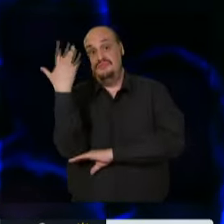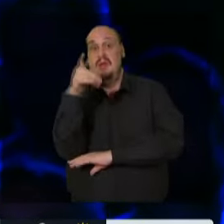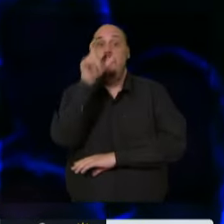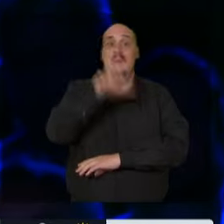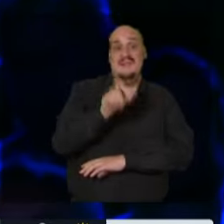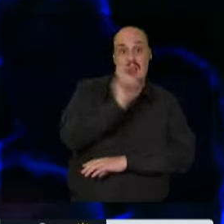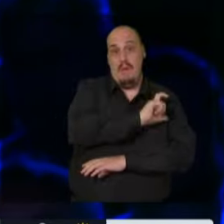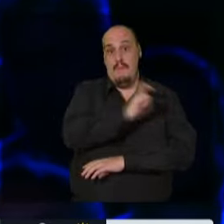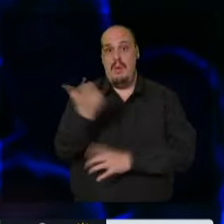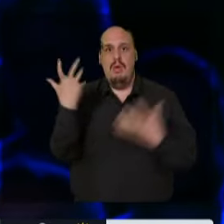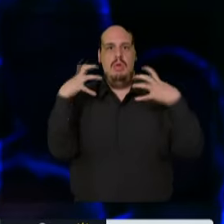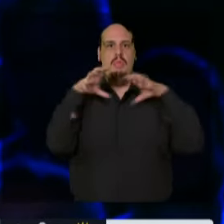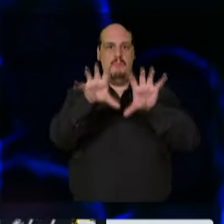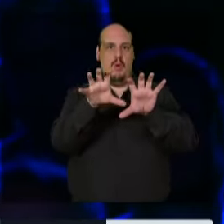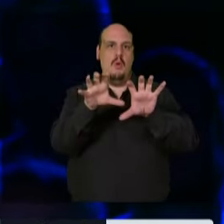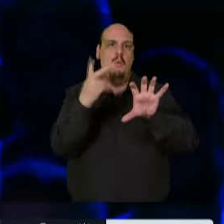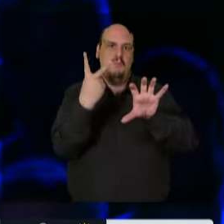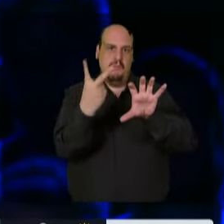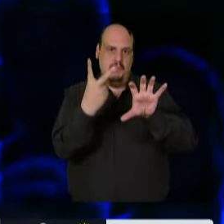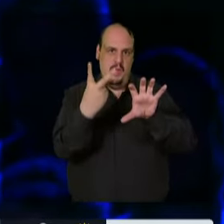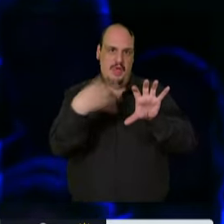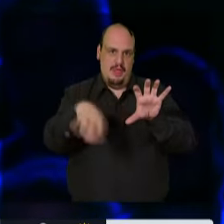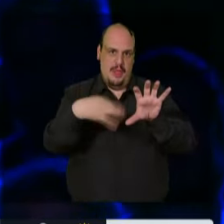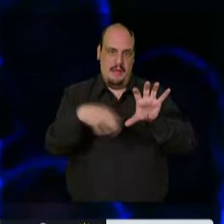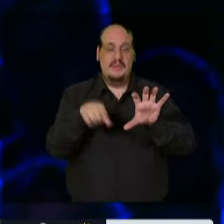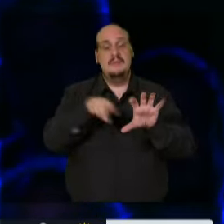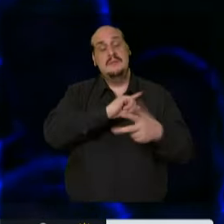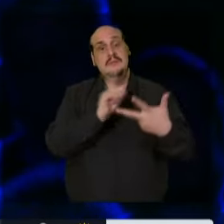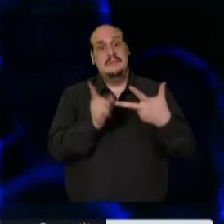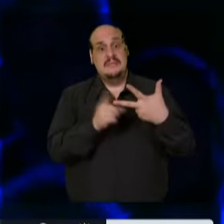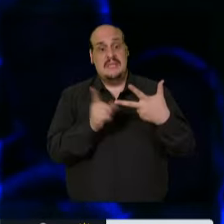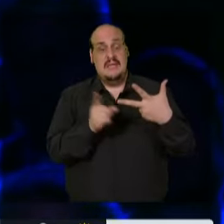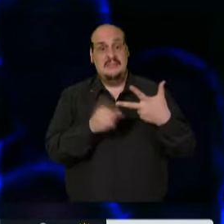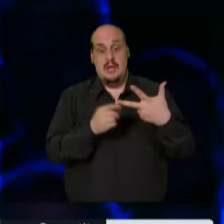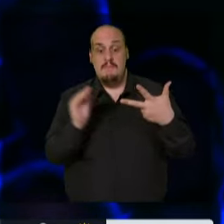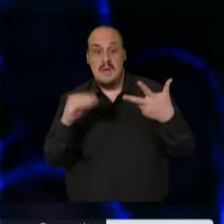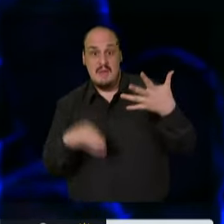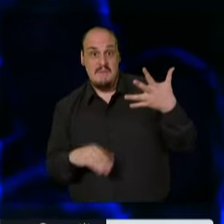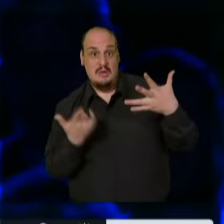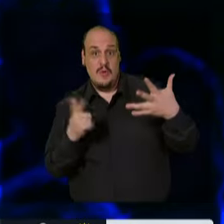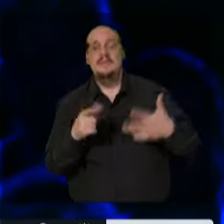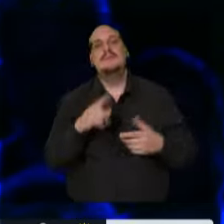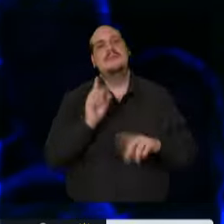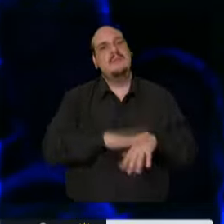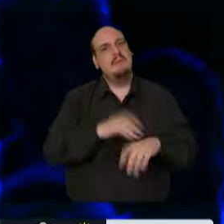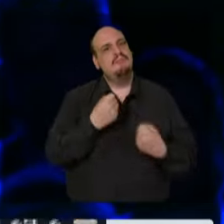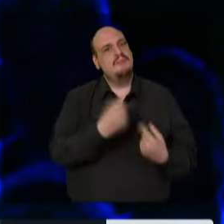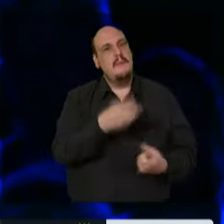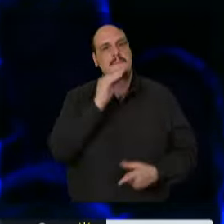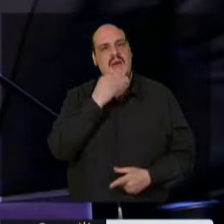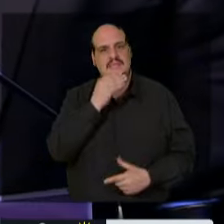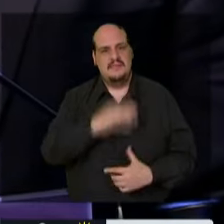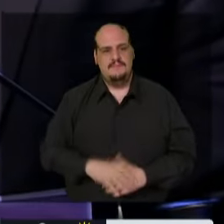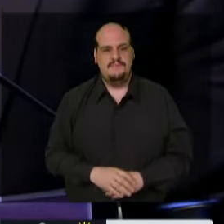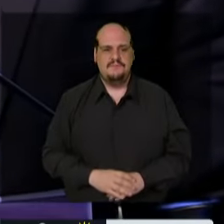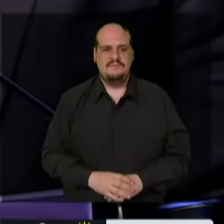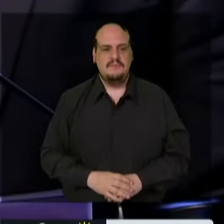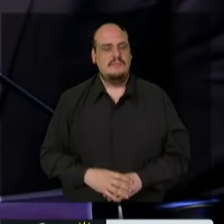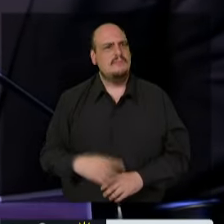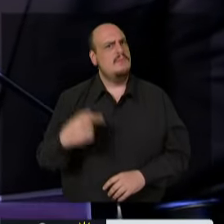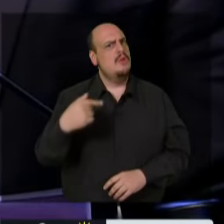está pidiendo su derecho a réplica. Hasta ahora el tercero, no hubo más. Su tiempo, Sergio Massa. Yo